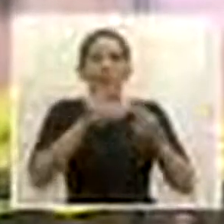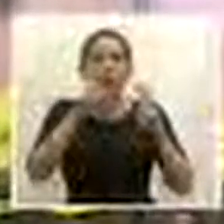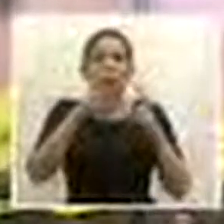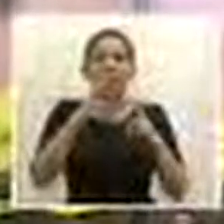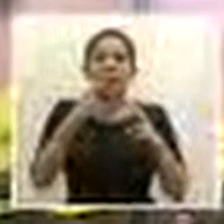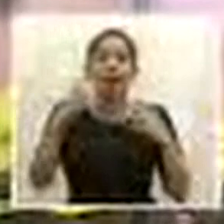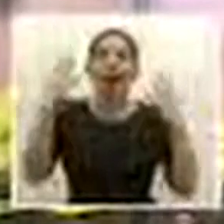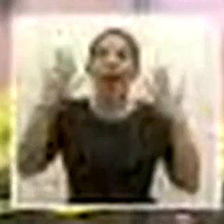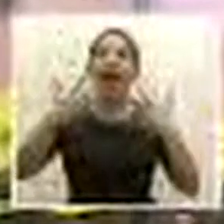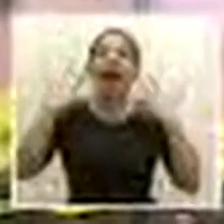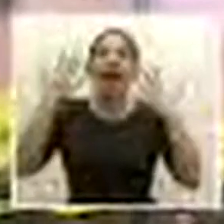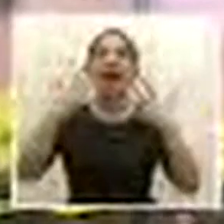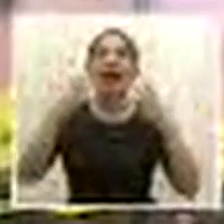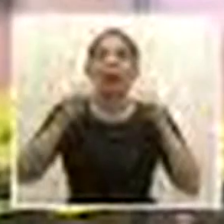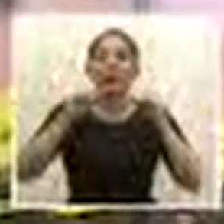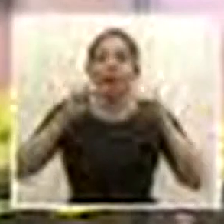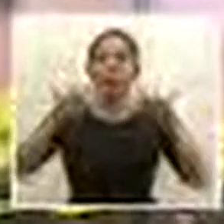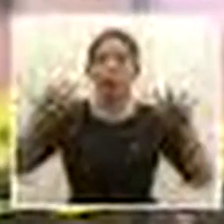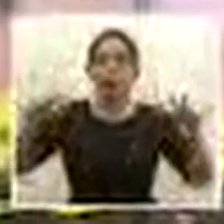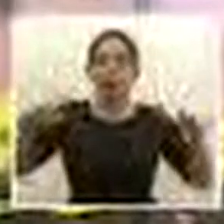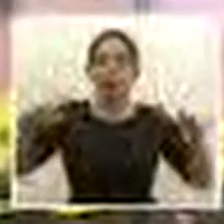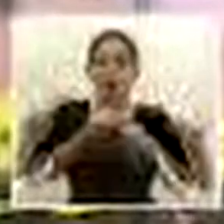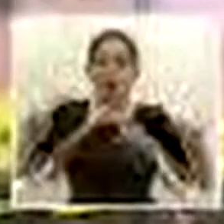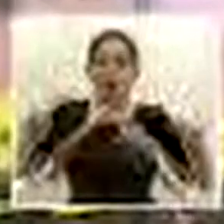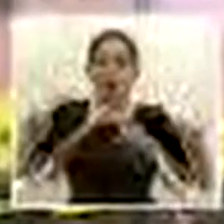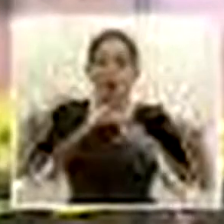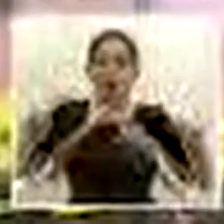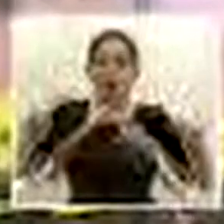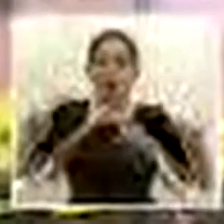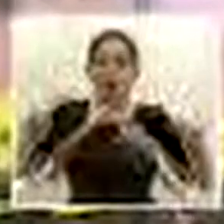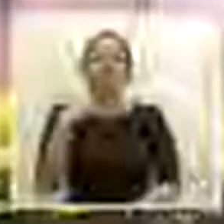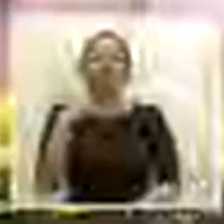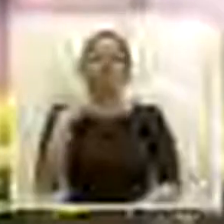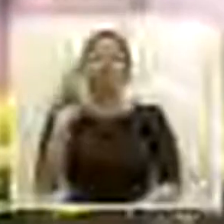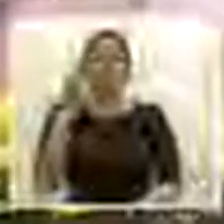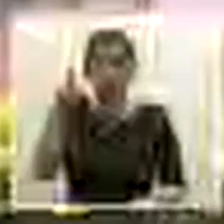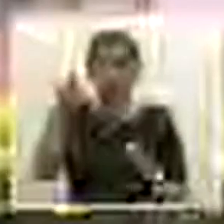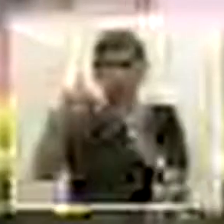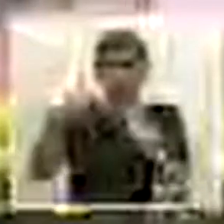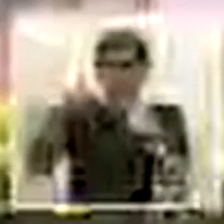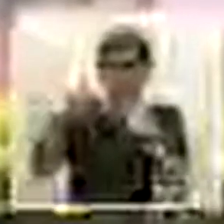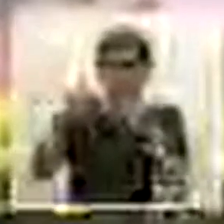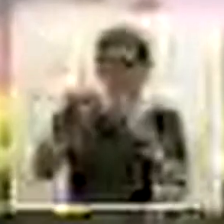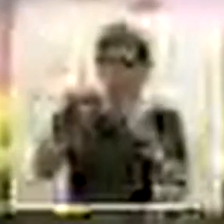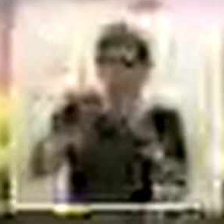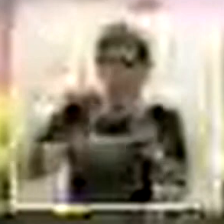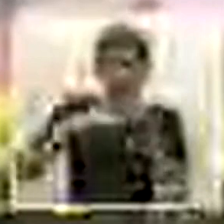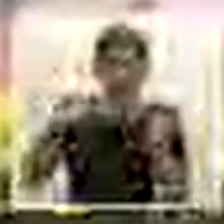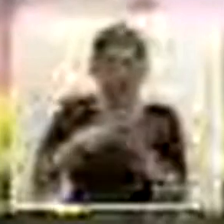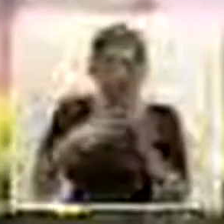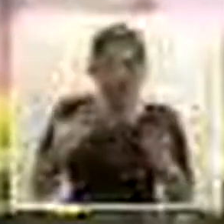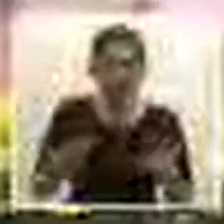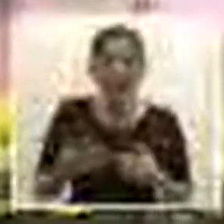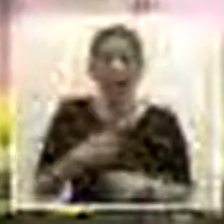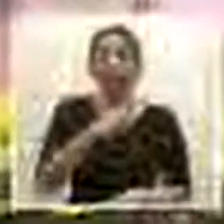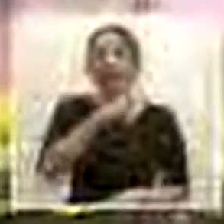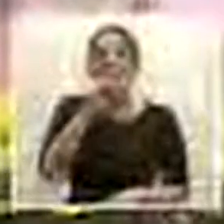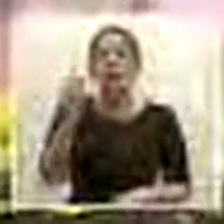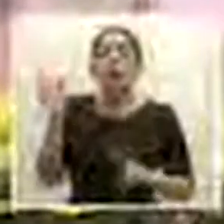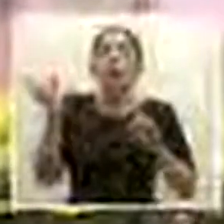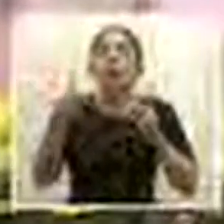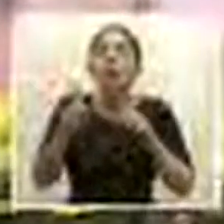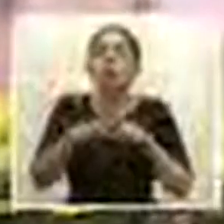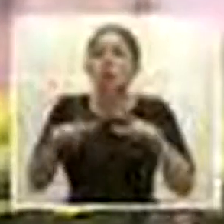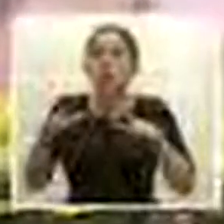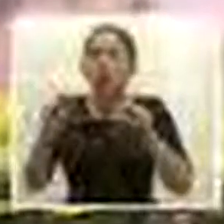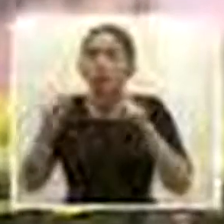transmisión aérea del coronavirus. Nos gustaría ver si usted pudiera explicar un poquito más este concepto y qué lugares